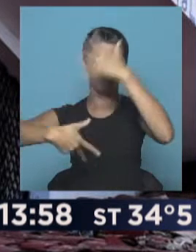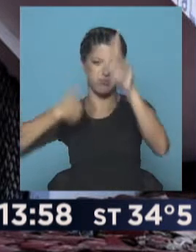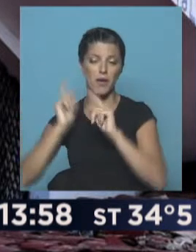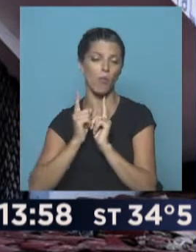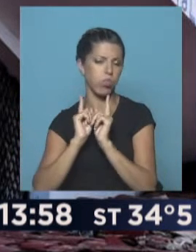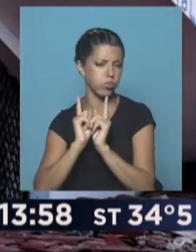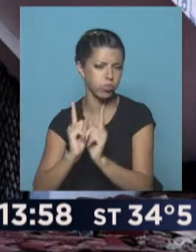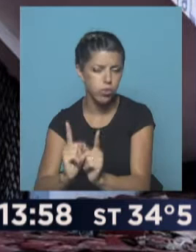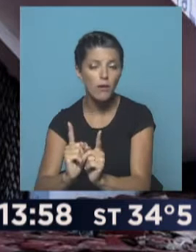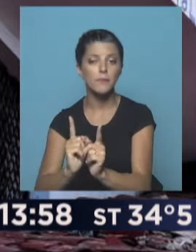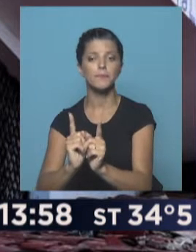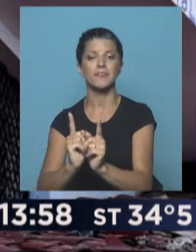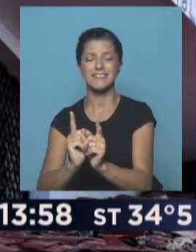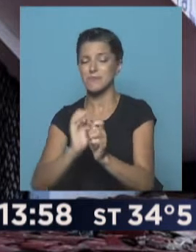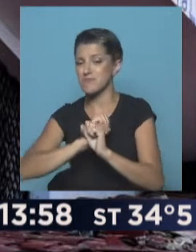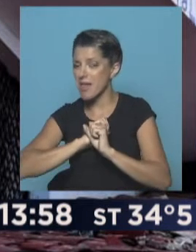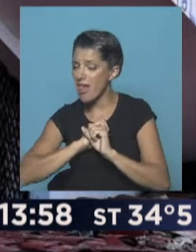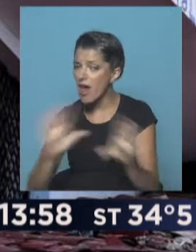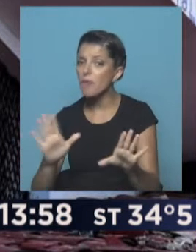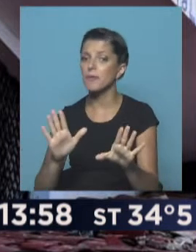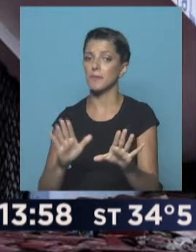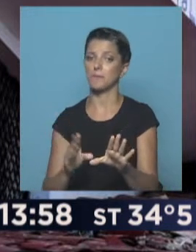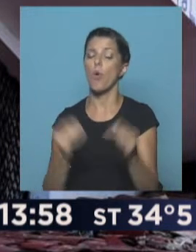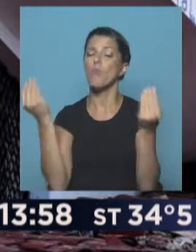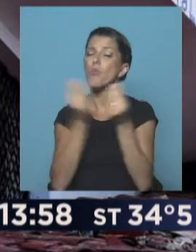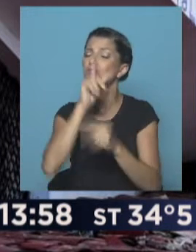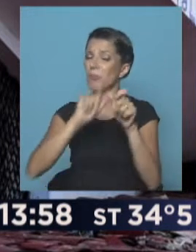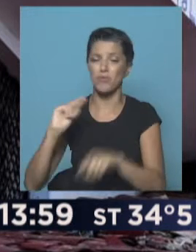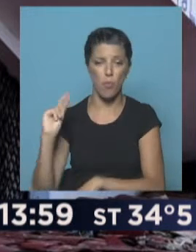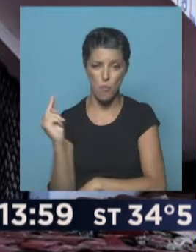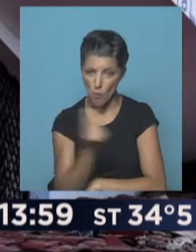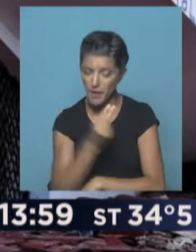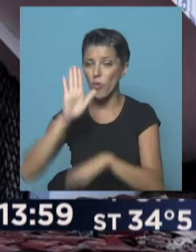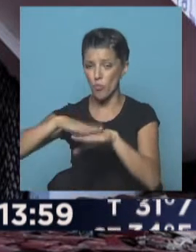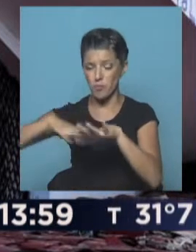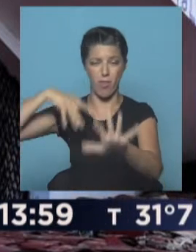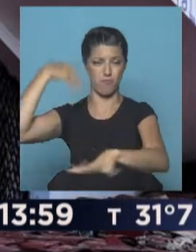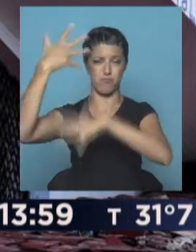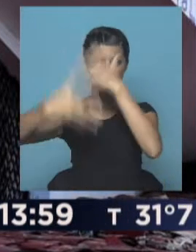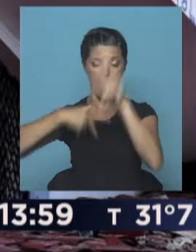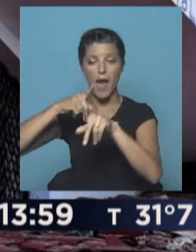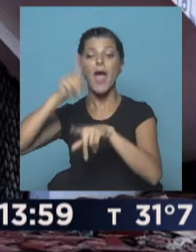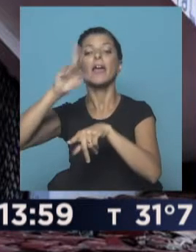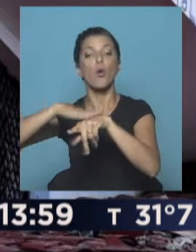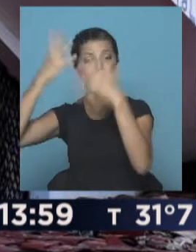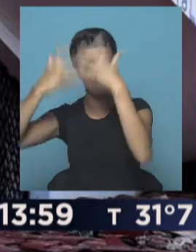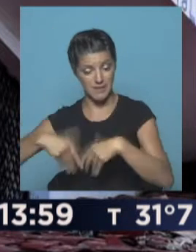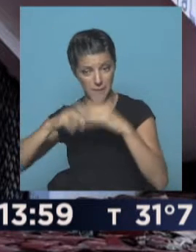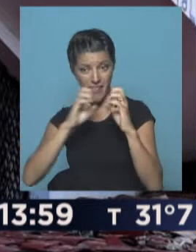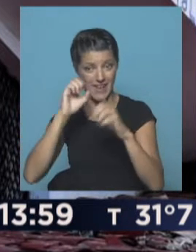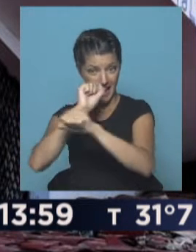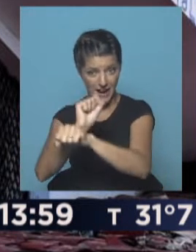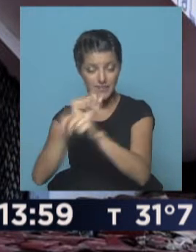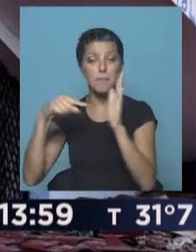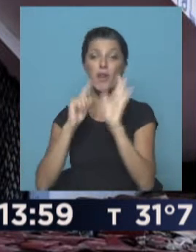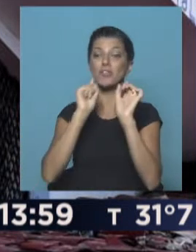Brasil, motines gravísimos con resultados de muchas muertes, en donde no es solo el sistema carcelario el que está en crisis, sino que tiene